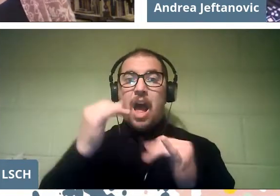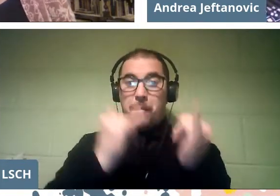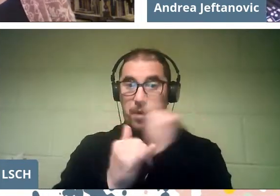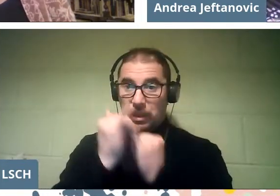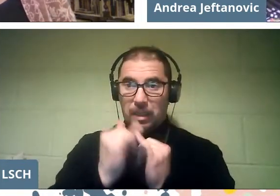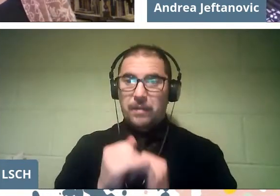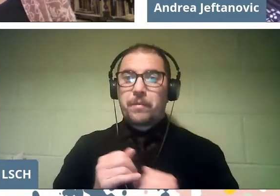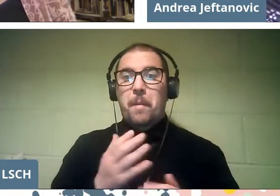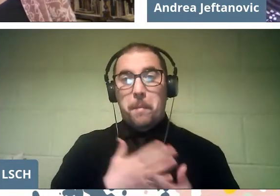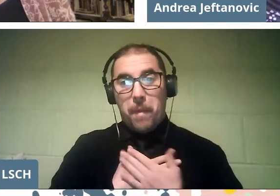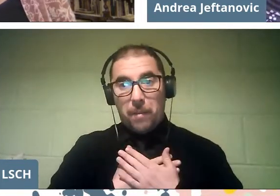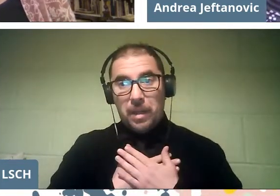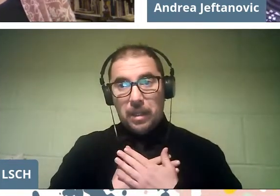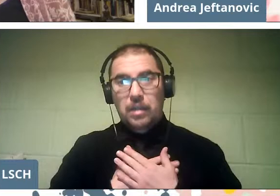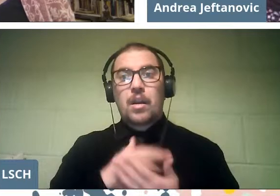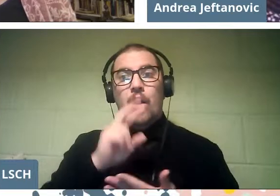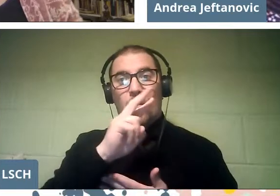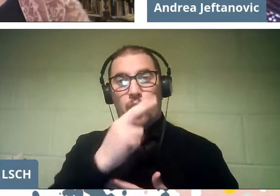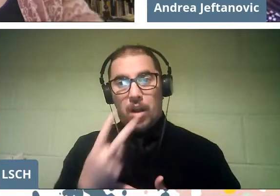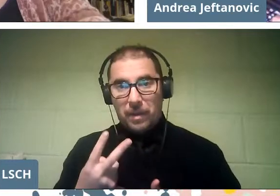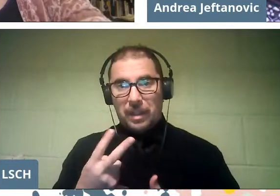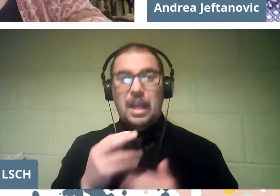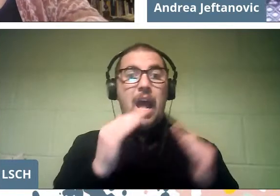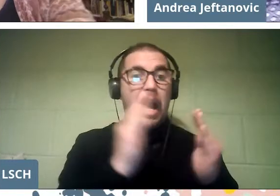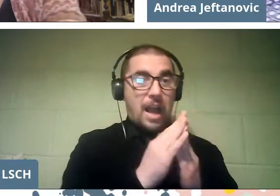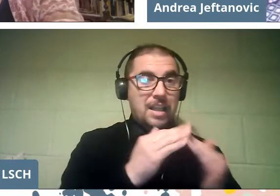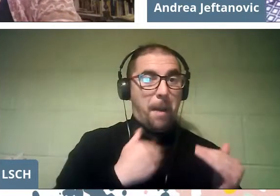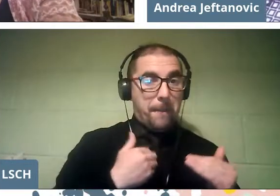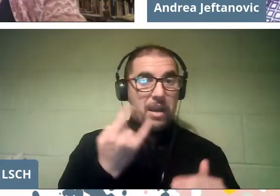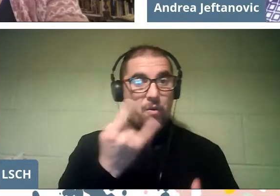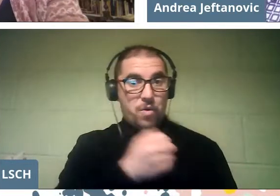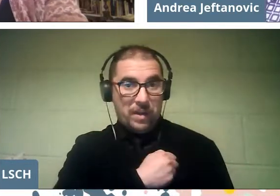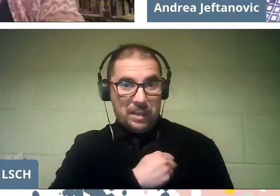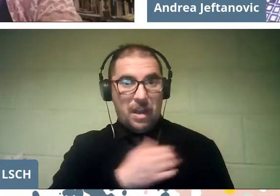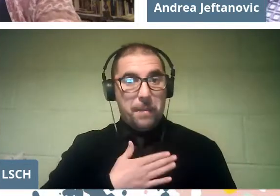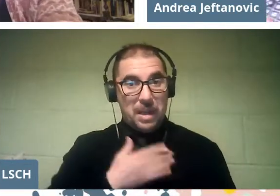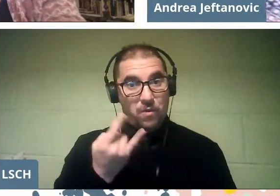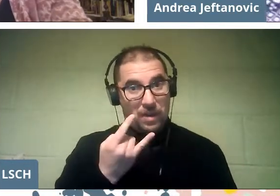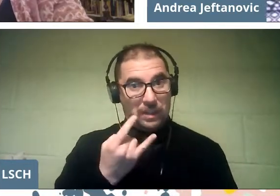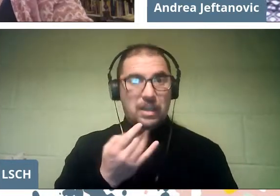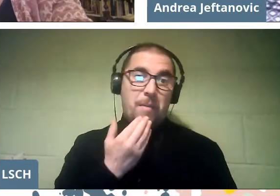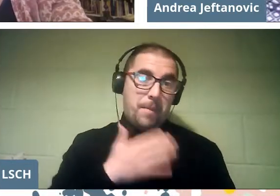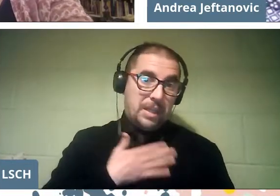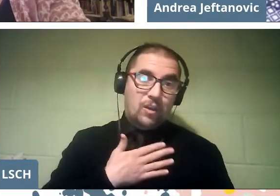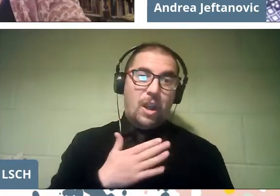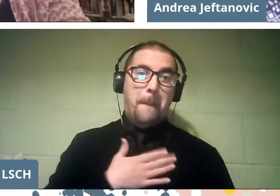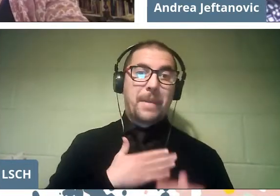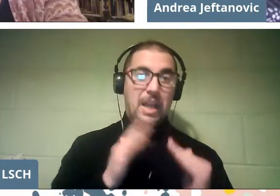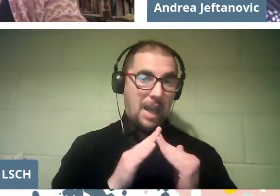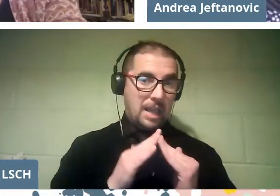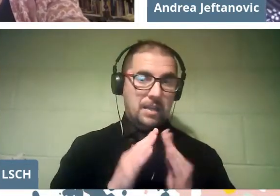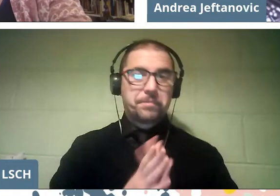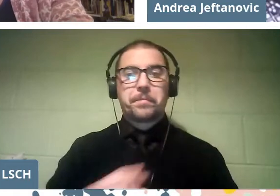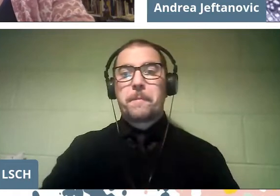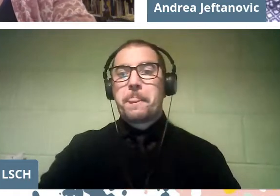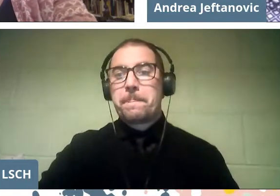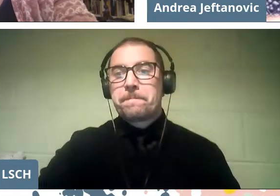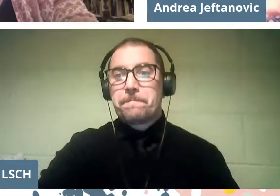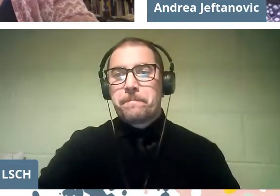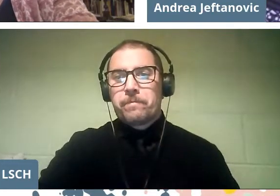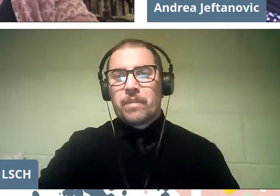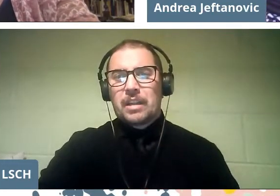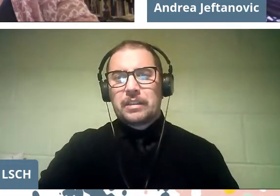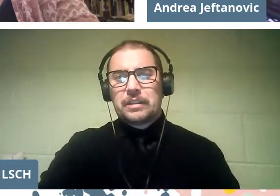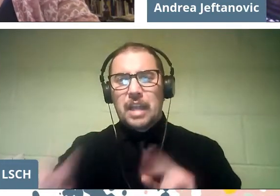decía, para mí también doblemente casa porque es mi alma mater, como es la primera lugar de formación. Y en cuanto a